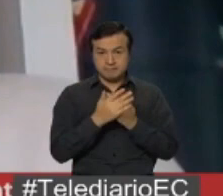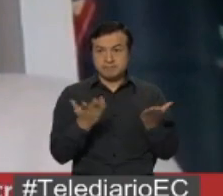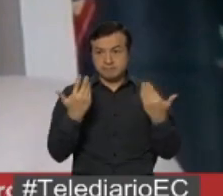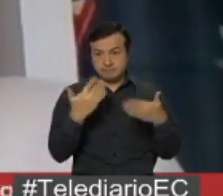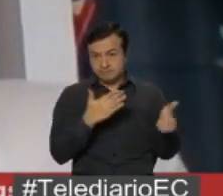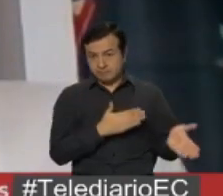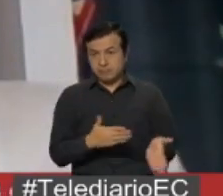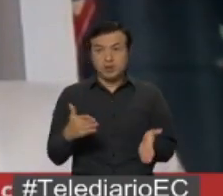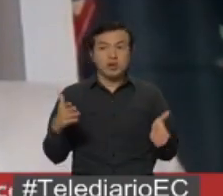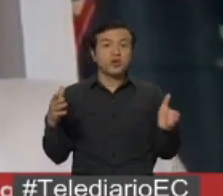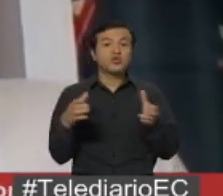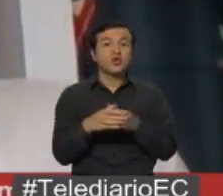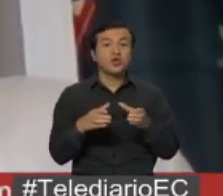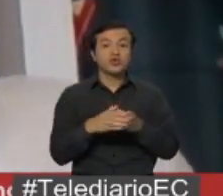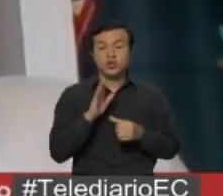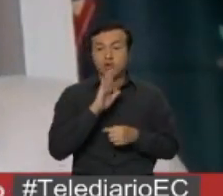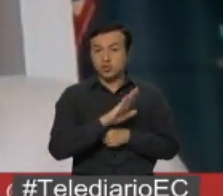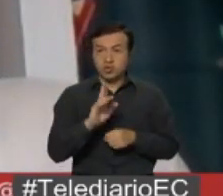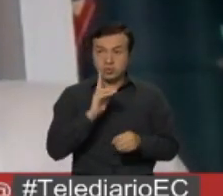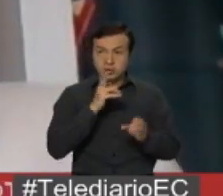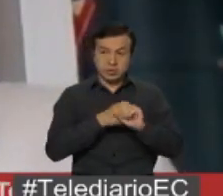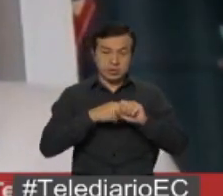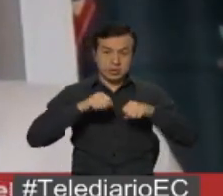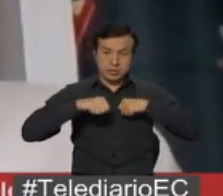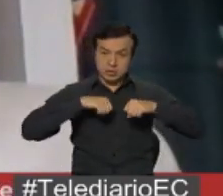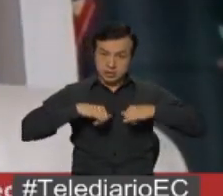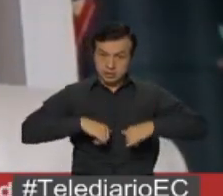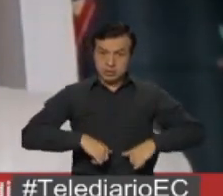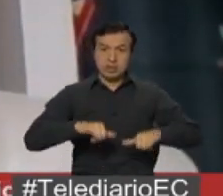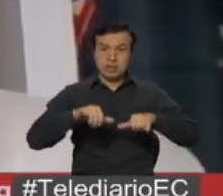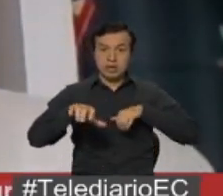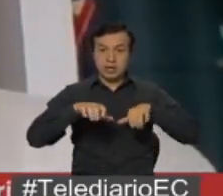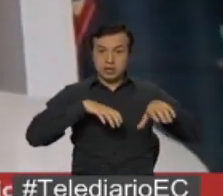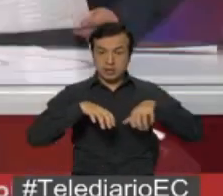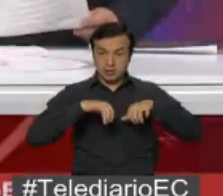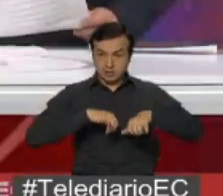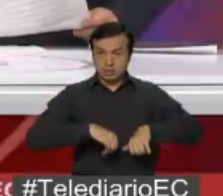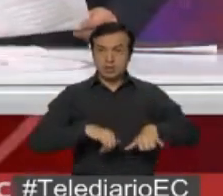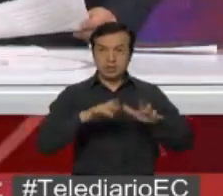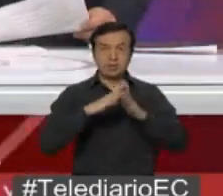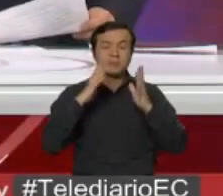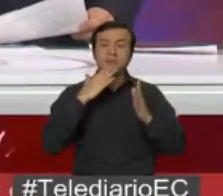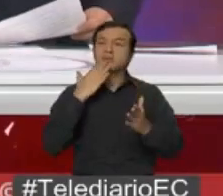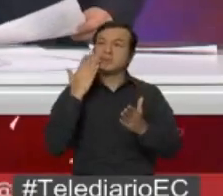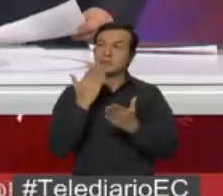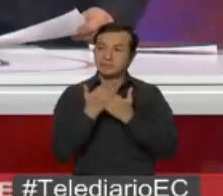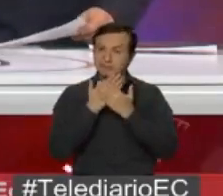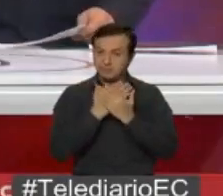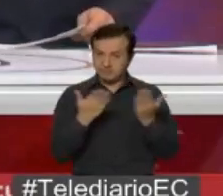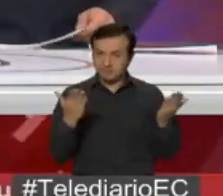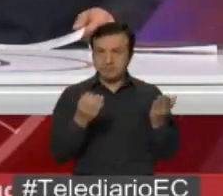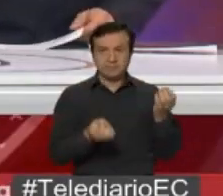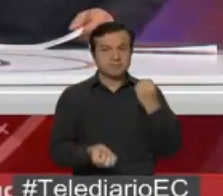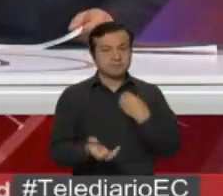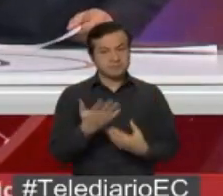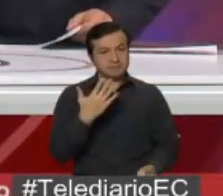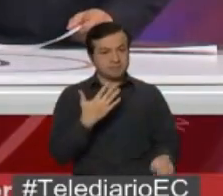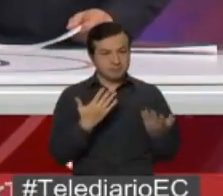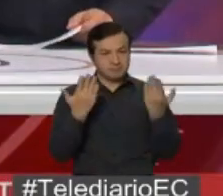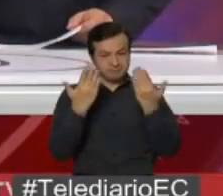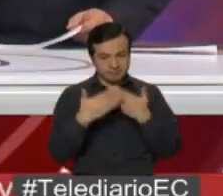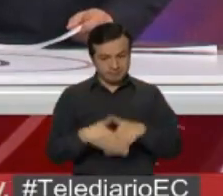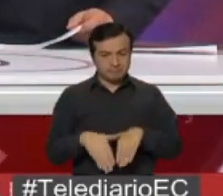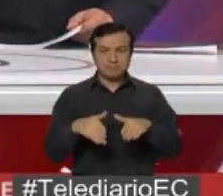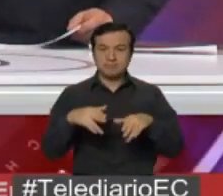los socios quienes participan y generan la actividad de colombia de acuerdo muchas gracias superintendente por la información estamos cerrando